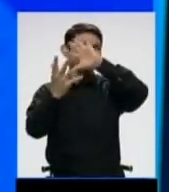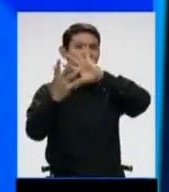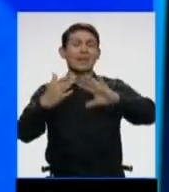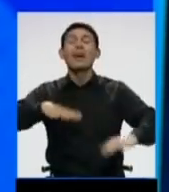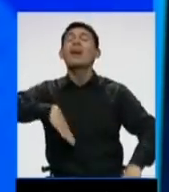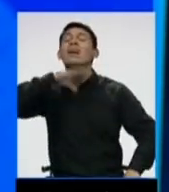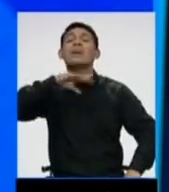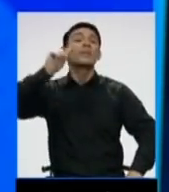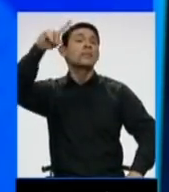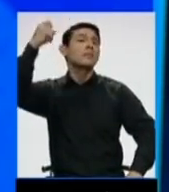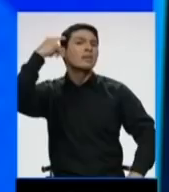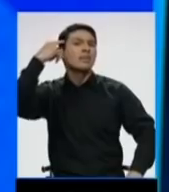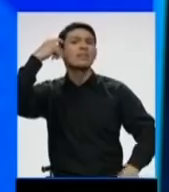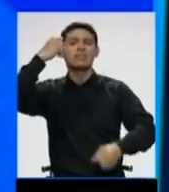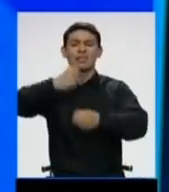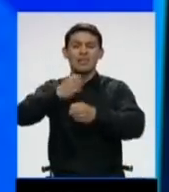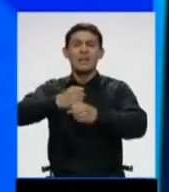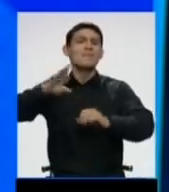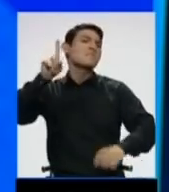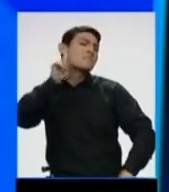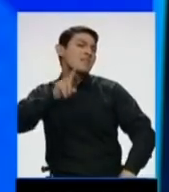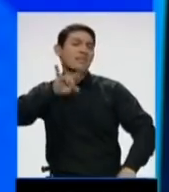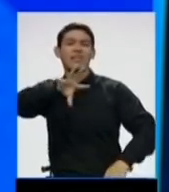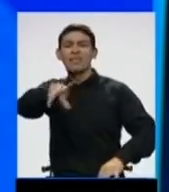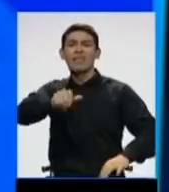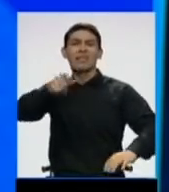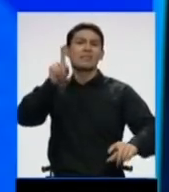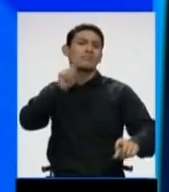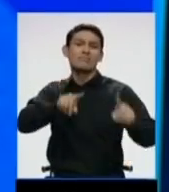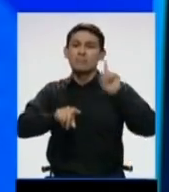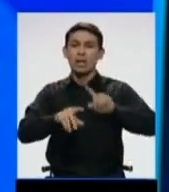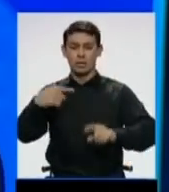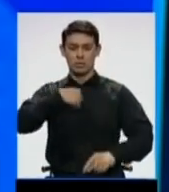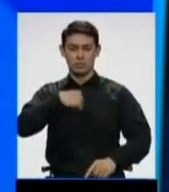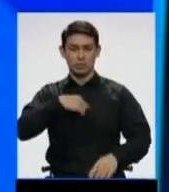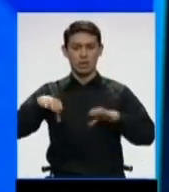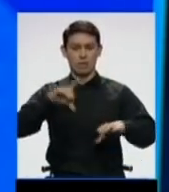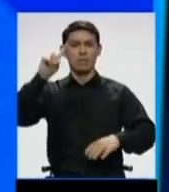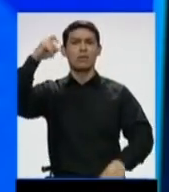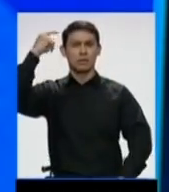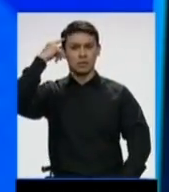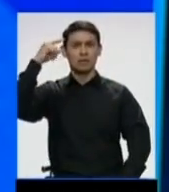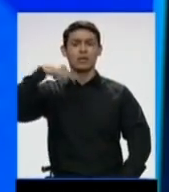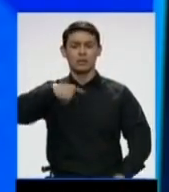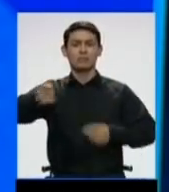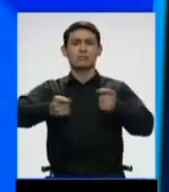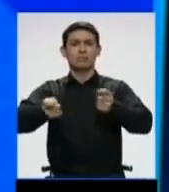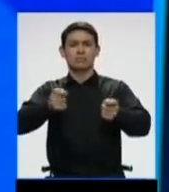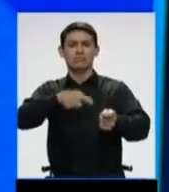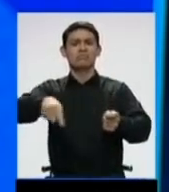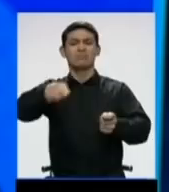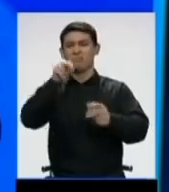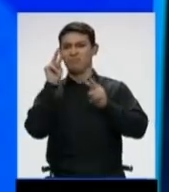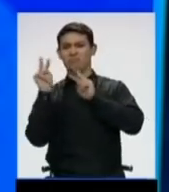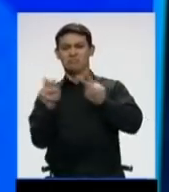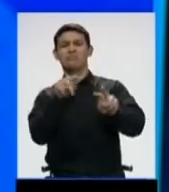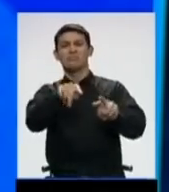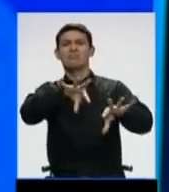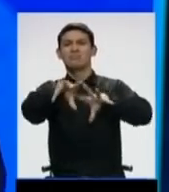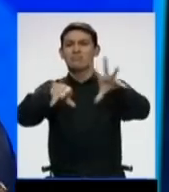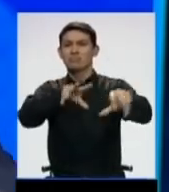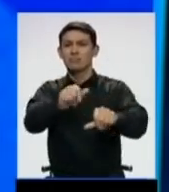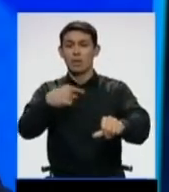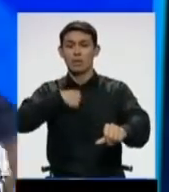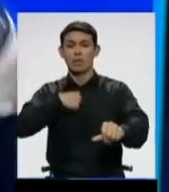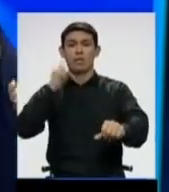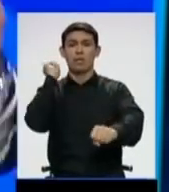los políticos y de los funcionarios que nos mienten, que nos engañan. Yo hago política porque alucino a esos políticos ladrones. Yo no tengo ninguna